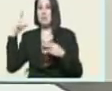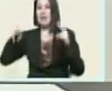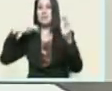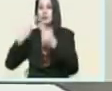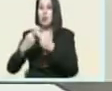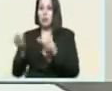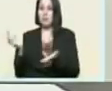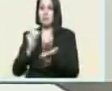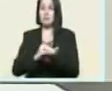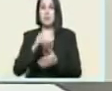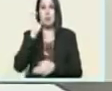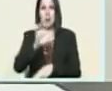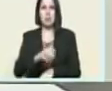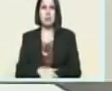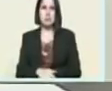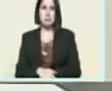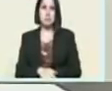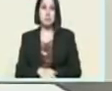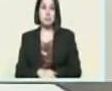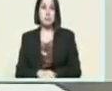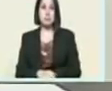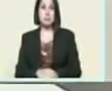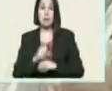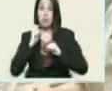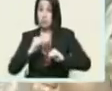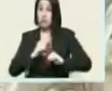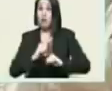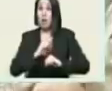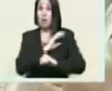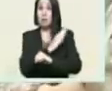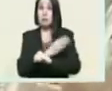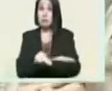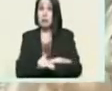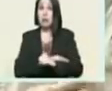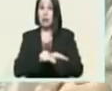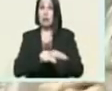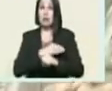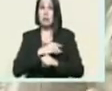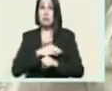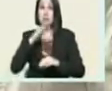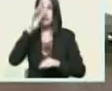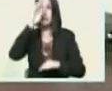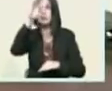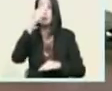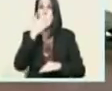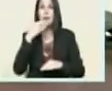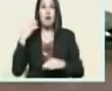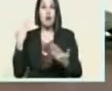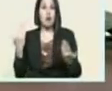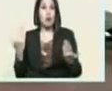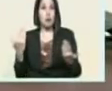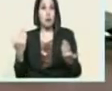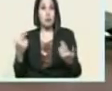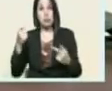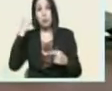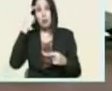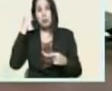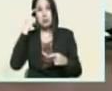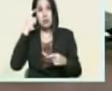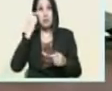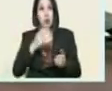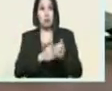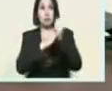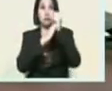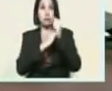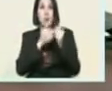debe volver al país. Hay que ponerle al turno, volar alto, pues, como sabe nuestro comandante